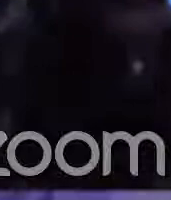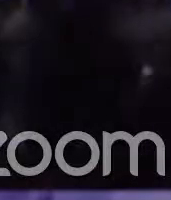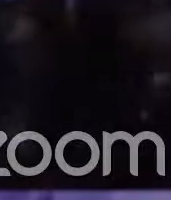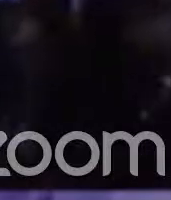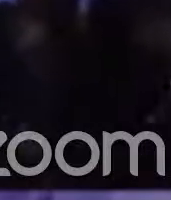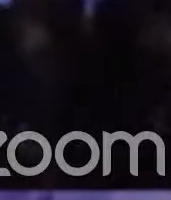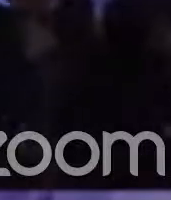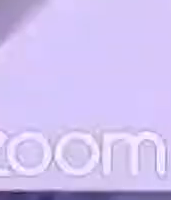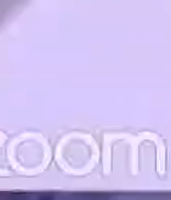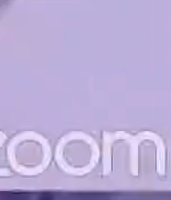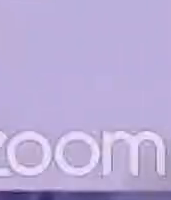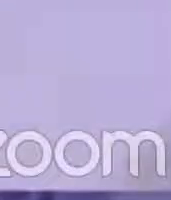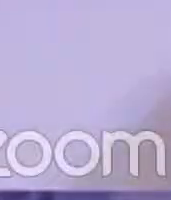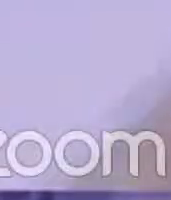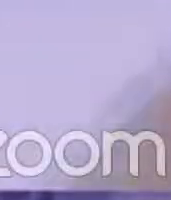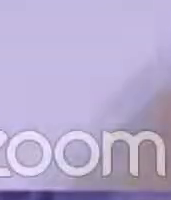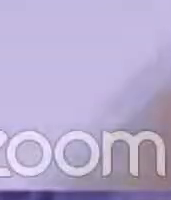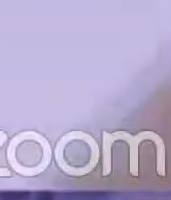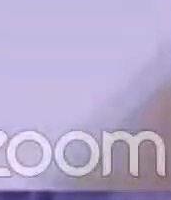Hit it.